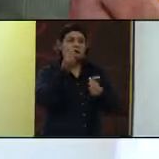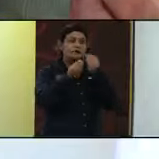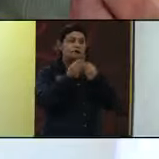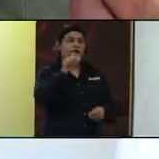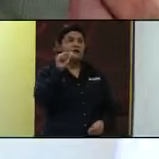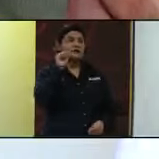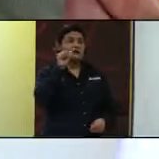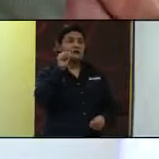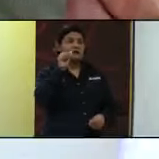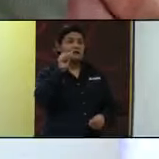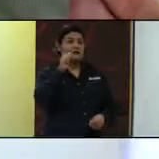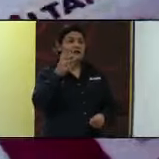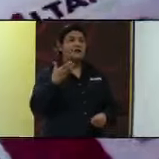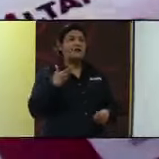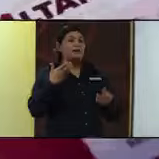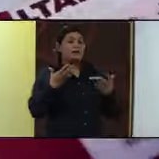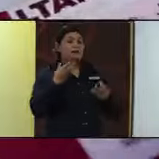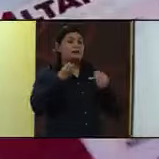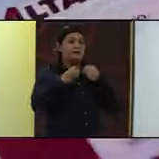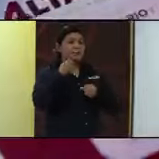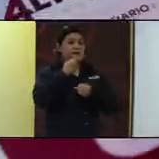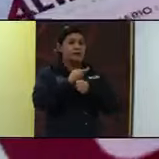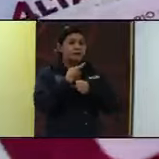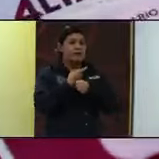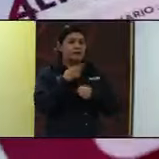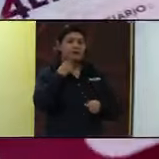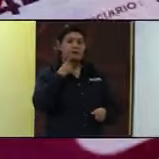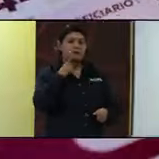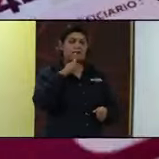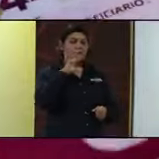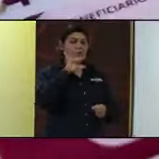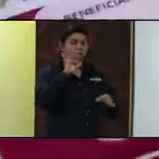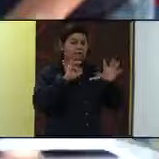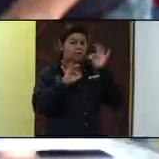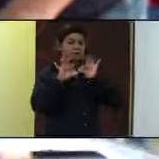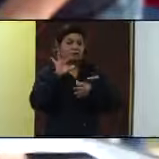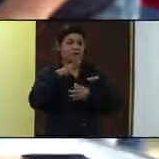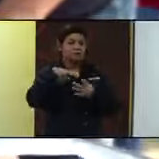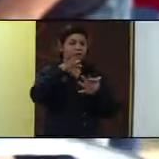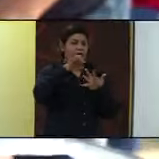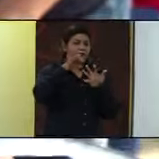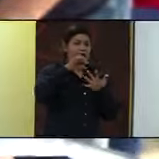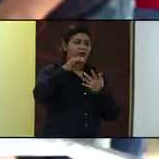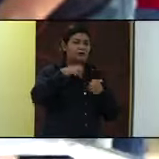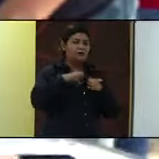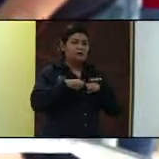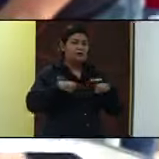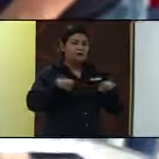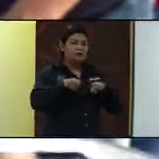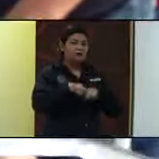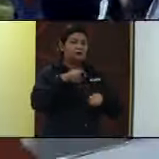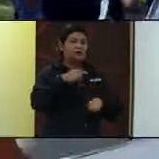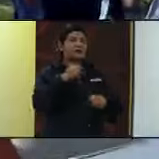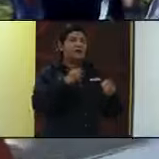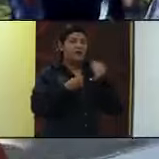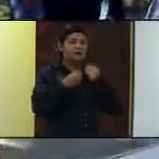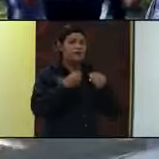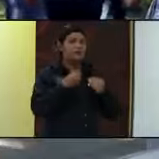de alto valor nutricional y de primera calidad, seleccionados cuidadosamente por nuestro equipo de especialistas en